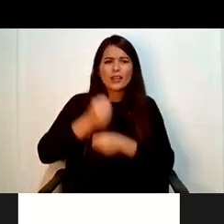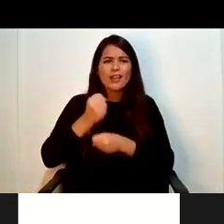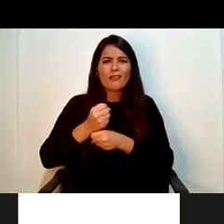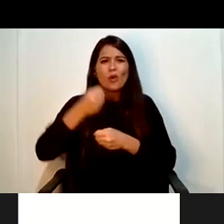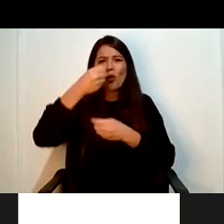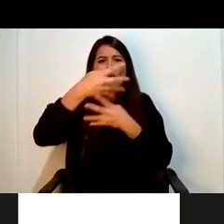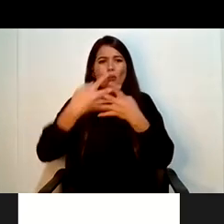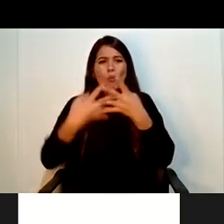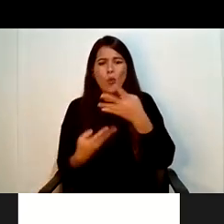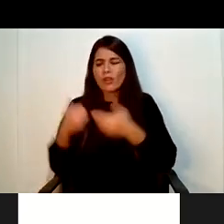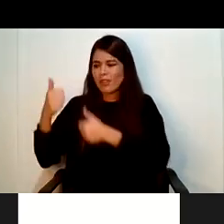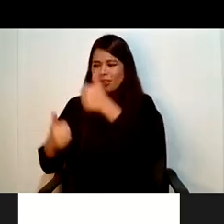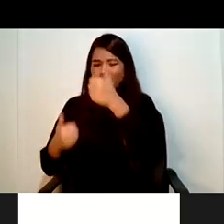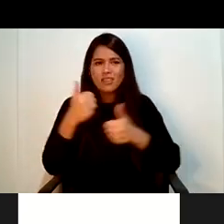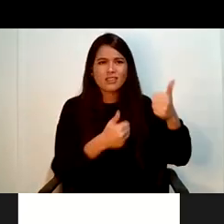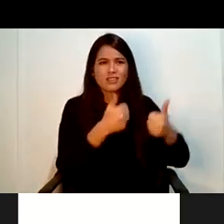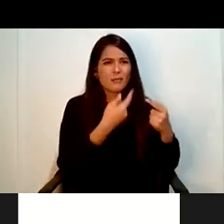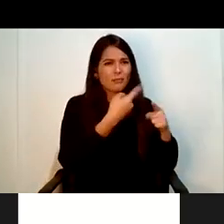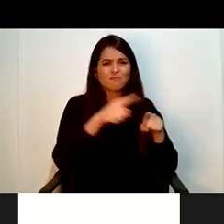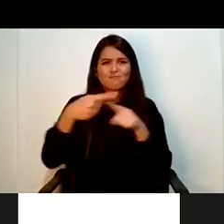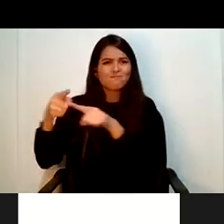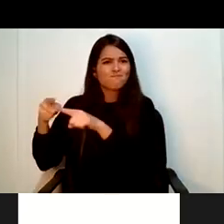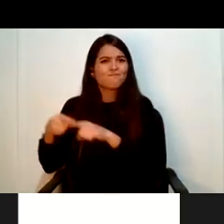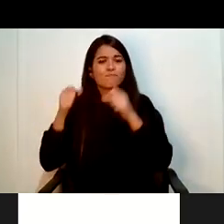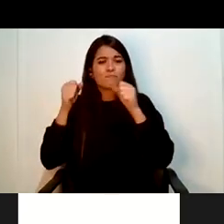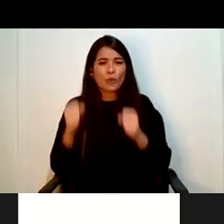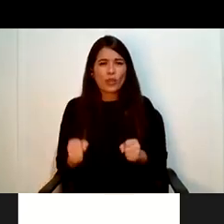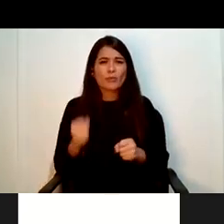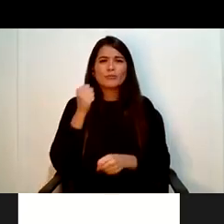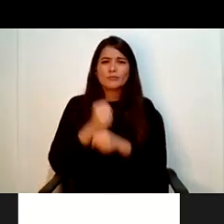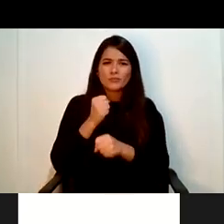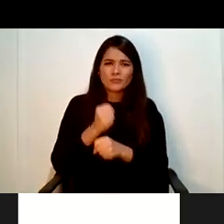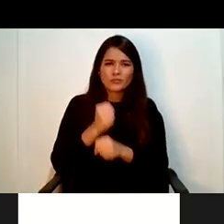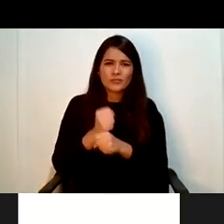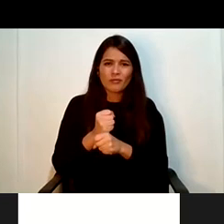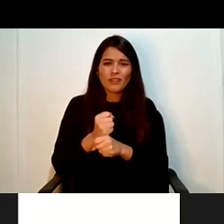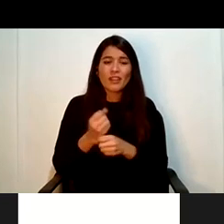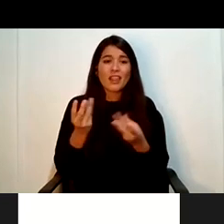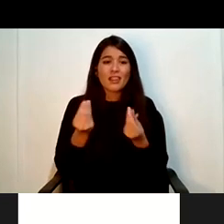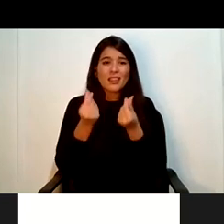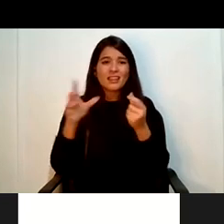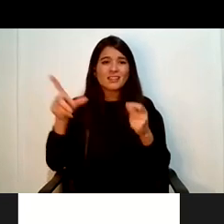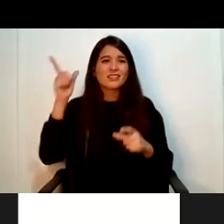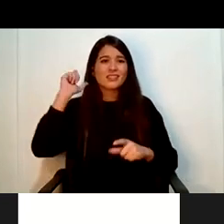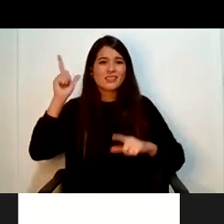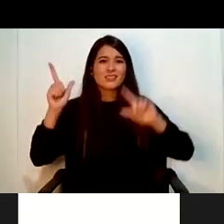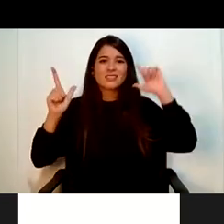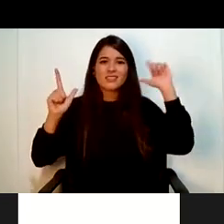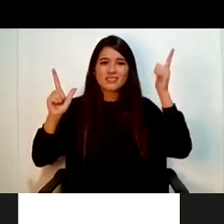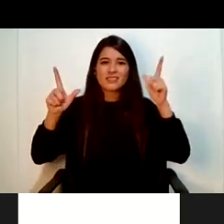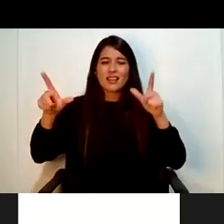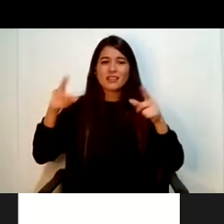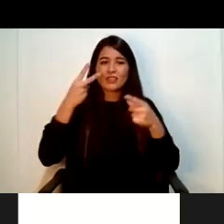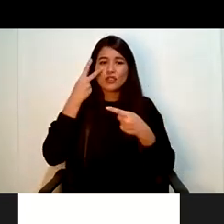multidisciplinario, en donde podamos abordar desde lo sensorial, ¿cierto? Desde las estrategias que